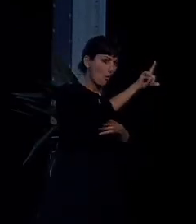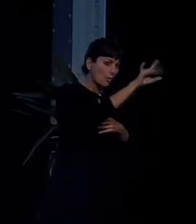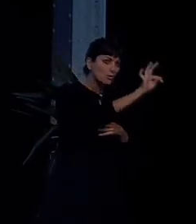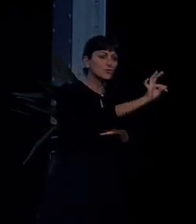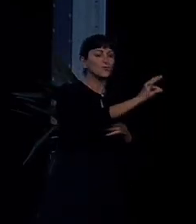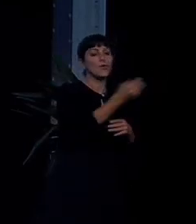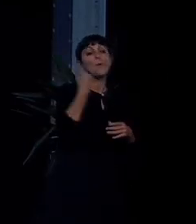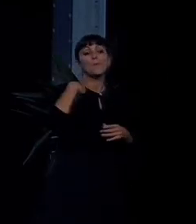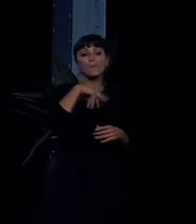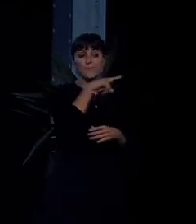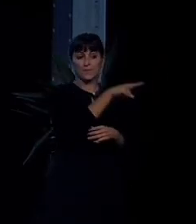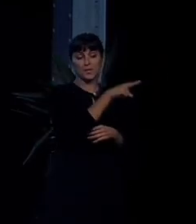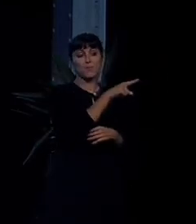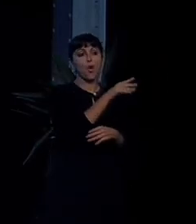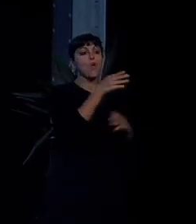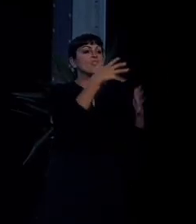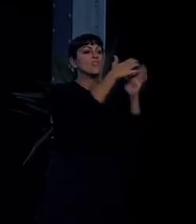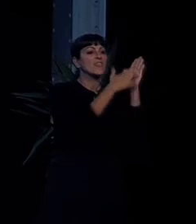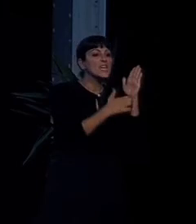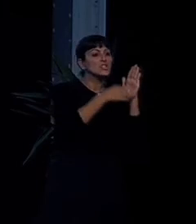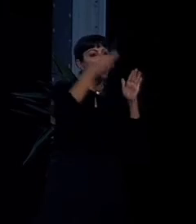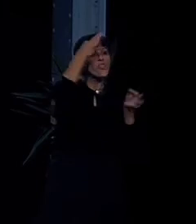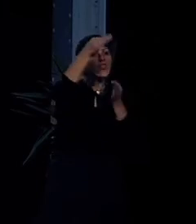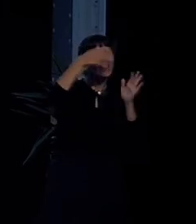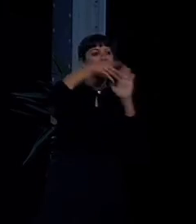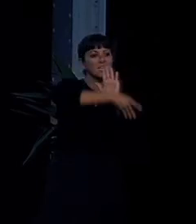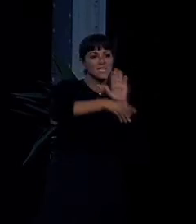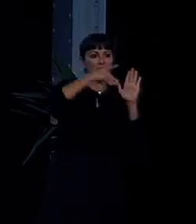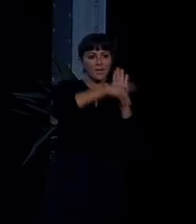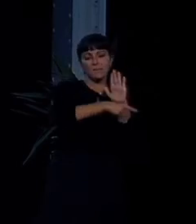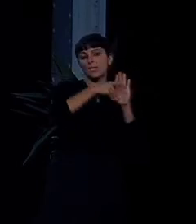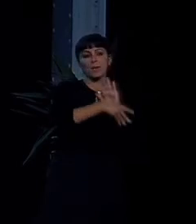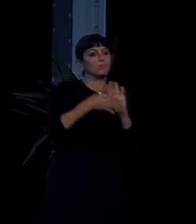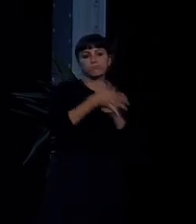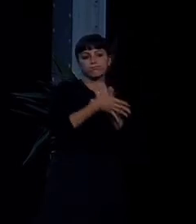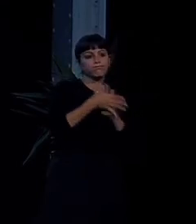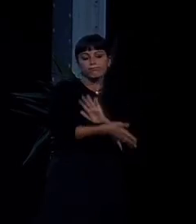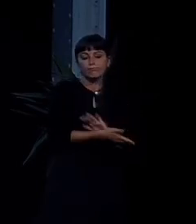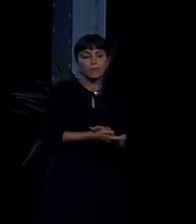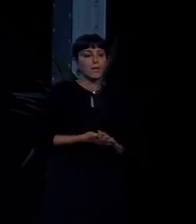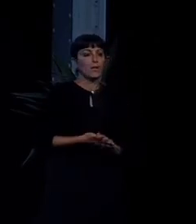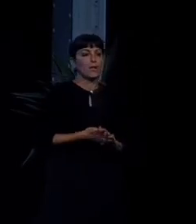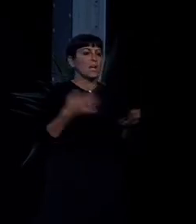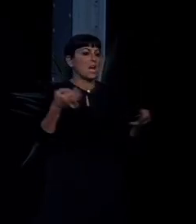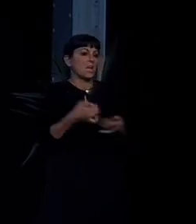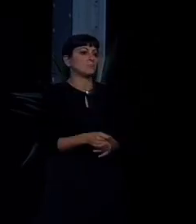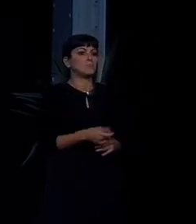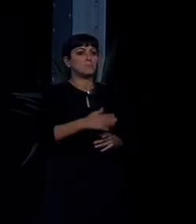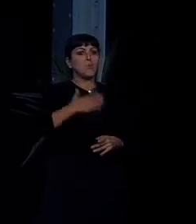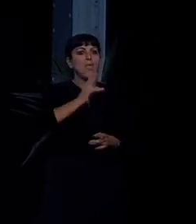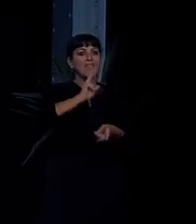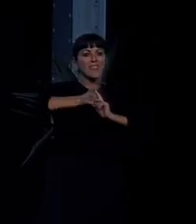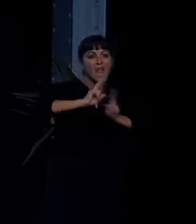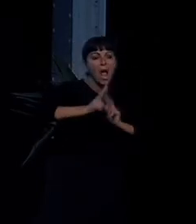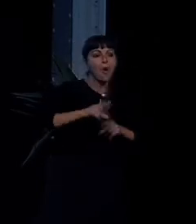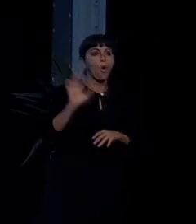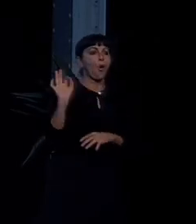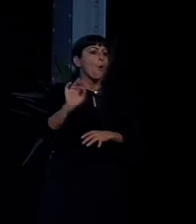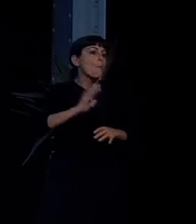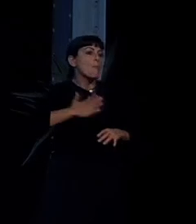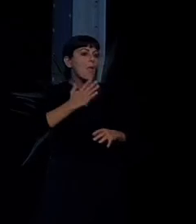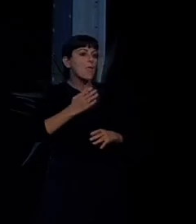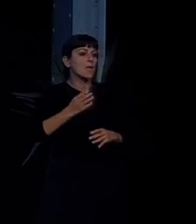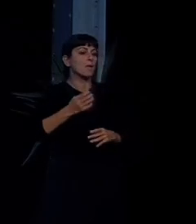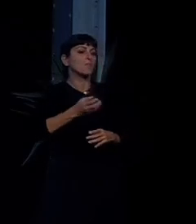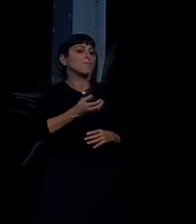Foucault, un texto prescriptivo, da igual cuál sea su forma, su formato, puede ser una imagen, una radiofonía, un diálogo, un tratado, no importa cuál sea su